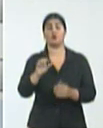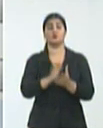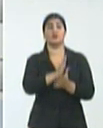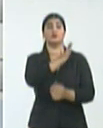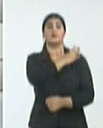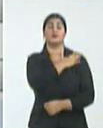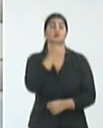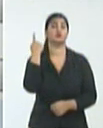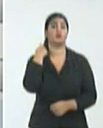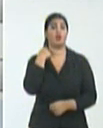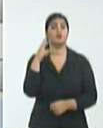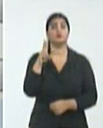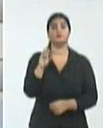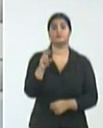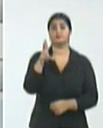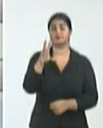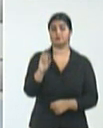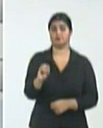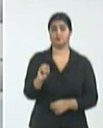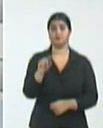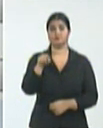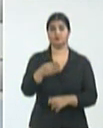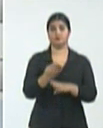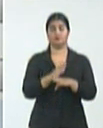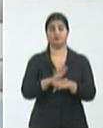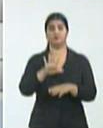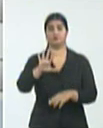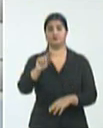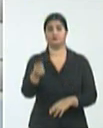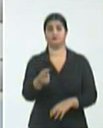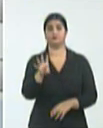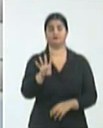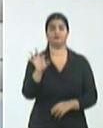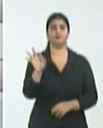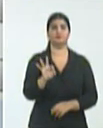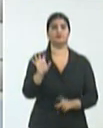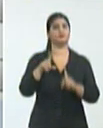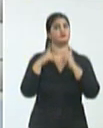Eso hace que el 5,4% de todas las